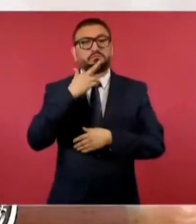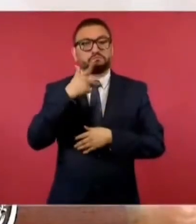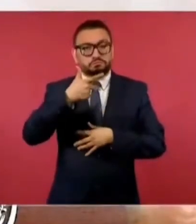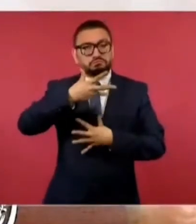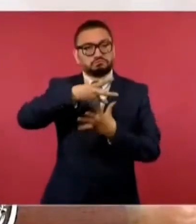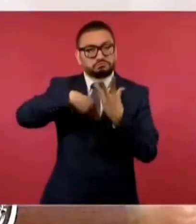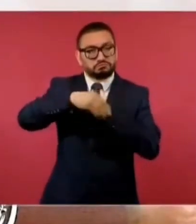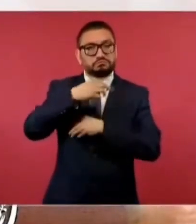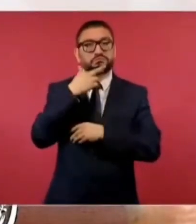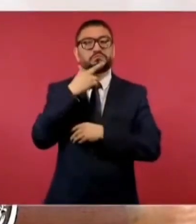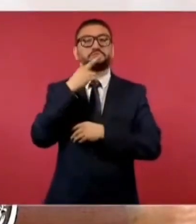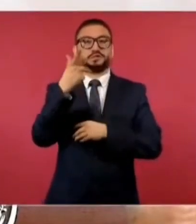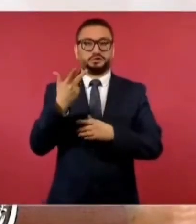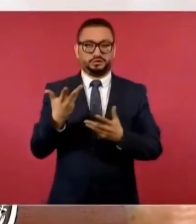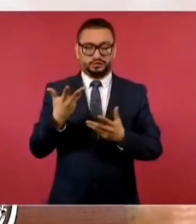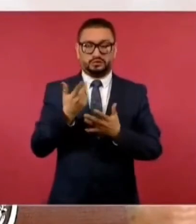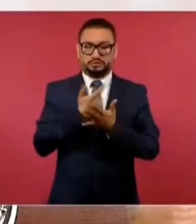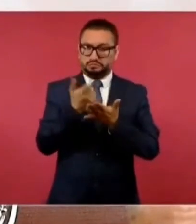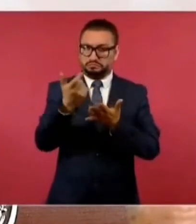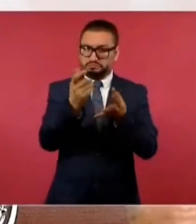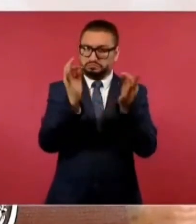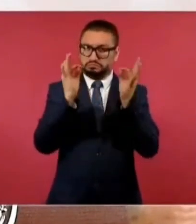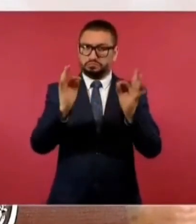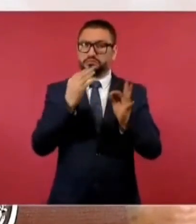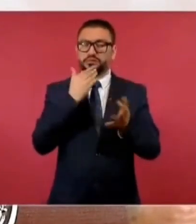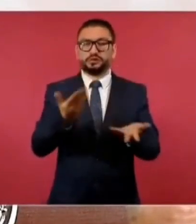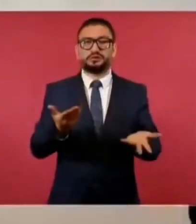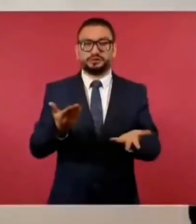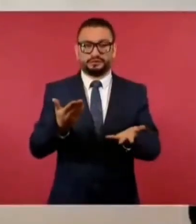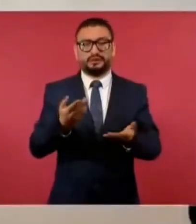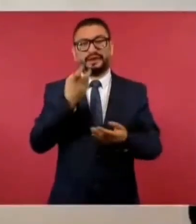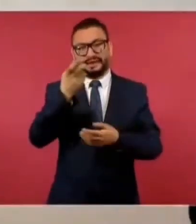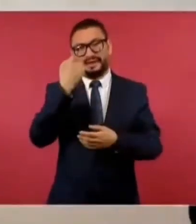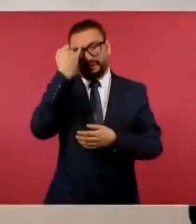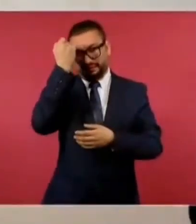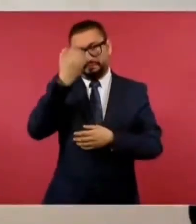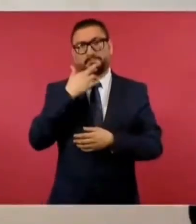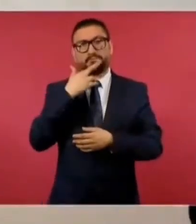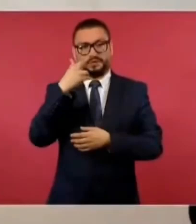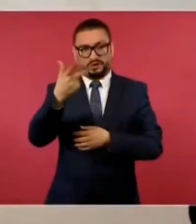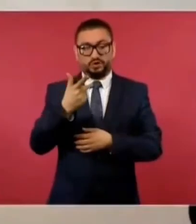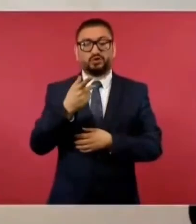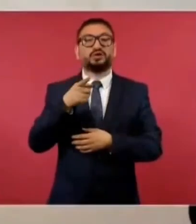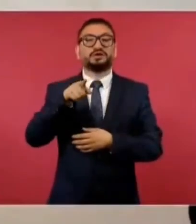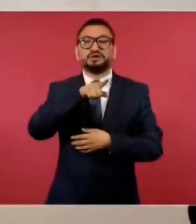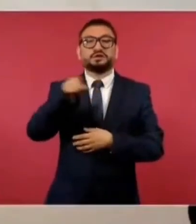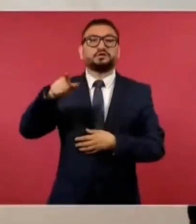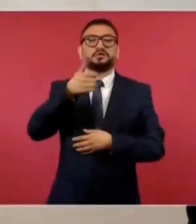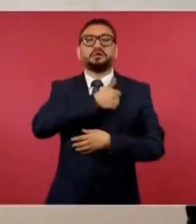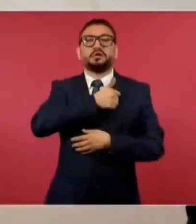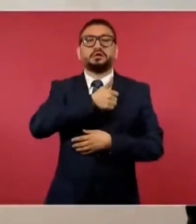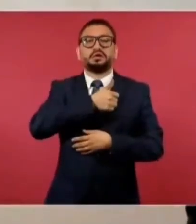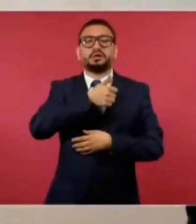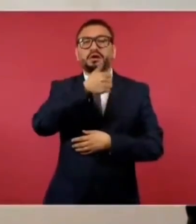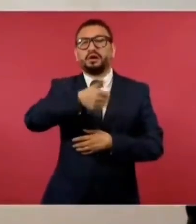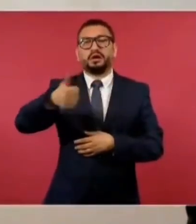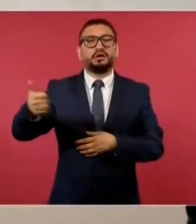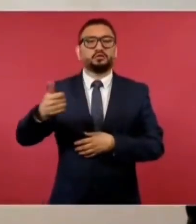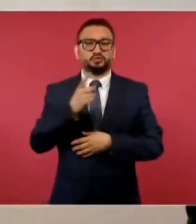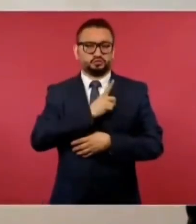Les repito, que sean buenos los salarios, ¿no? Y que con recursos se